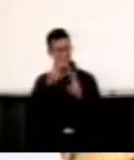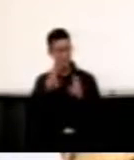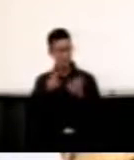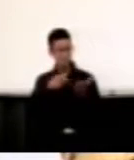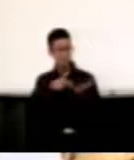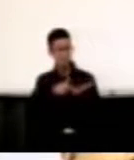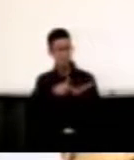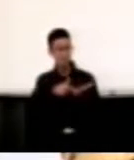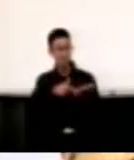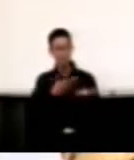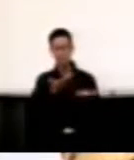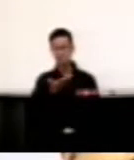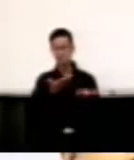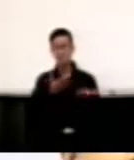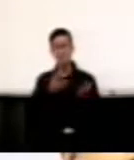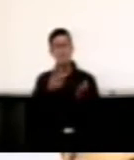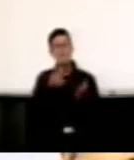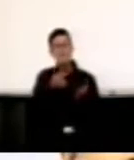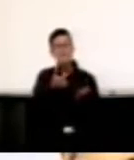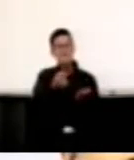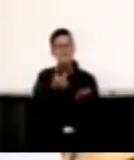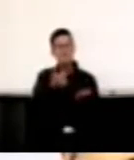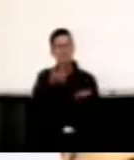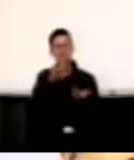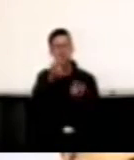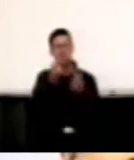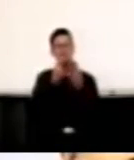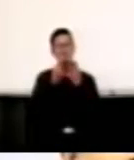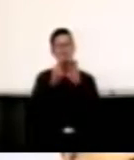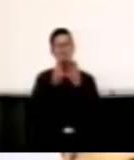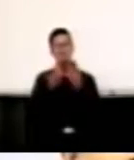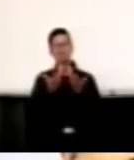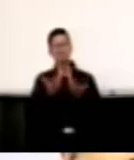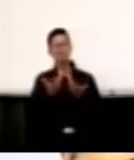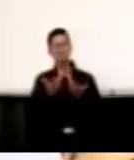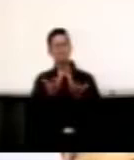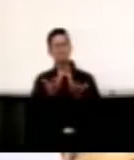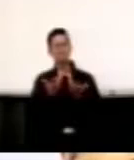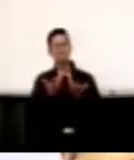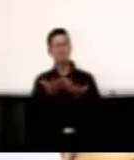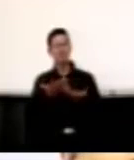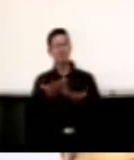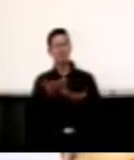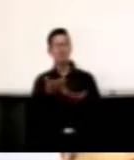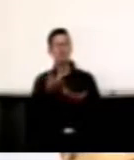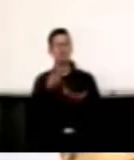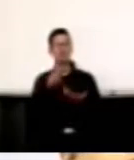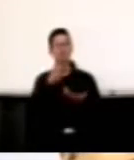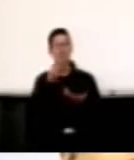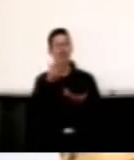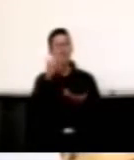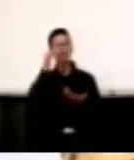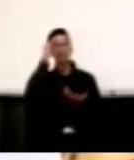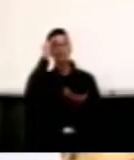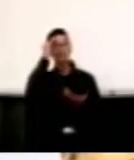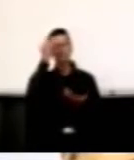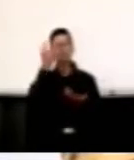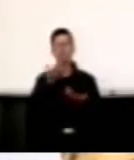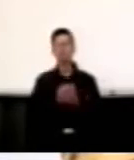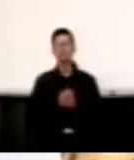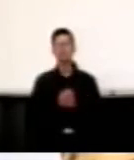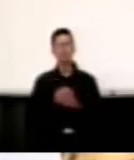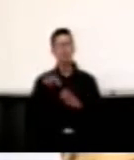son temas de los que se habla poco. Es decir, hablamos de los resultados de la elección, hablamos de